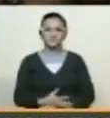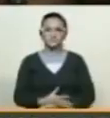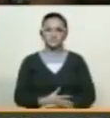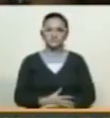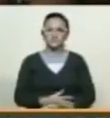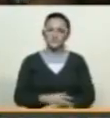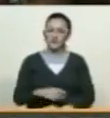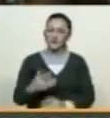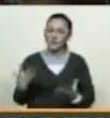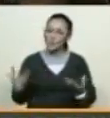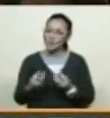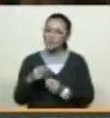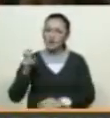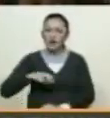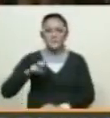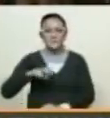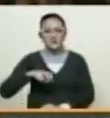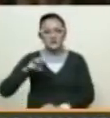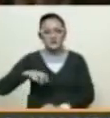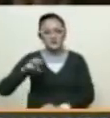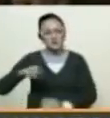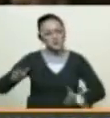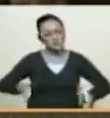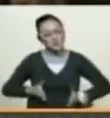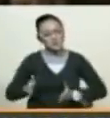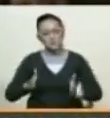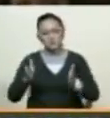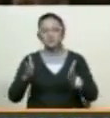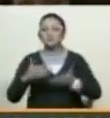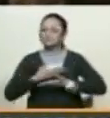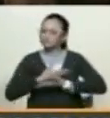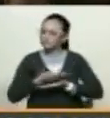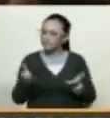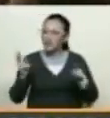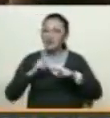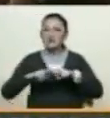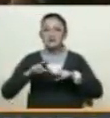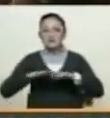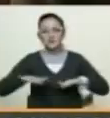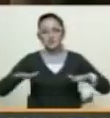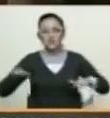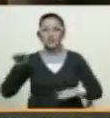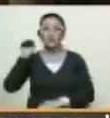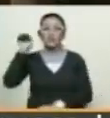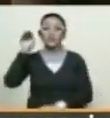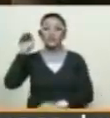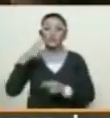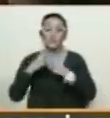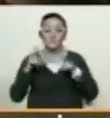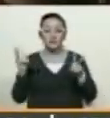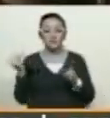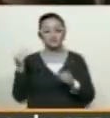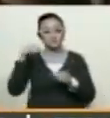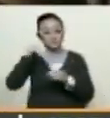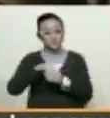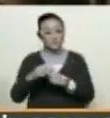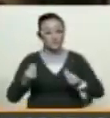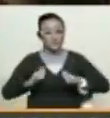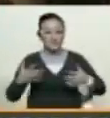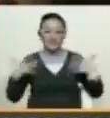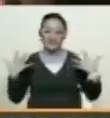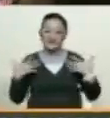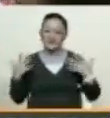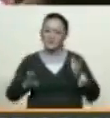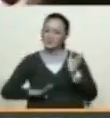de tantas dificultades que le han atravesado a la patria para abrirle a los niños y a las niñas un futuro de paz, de inclusión, de vida, de alegría,